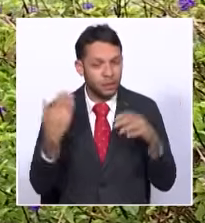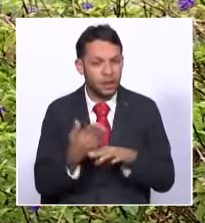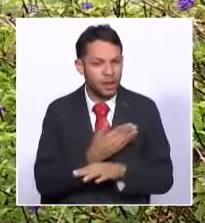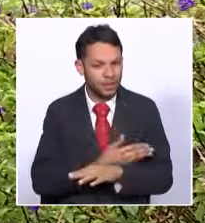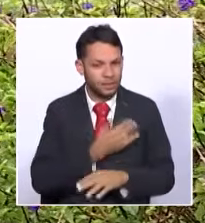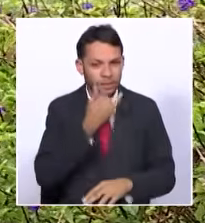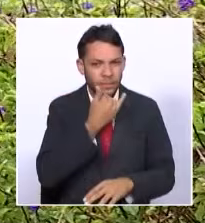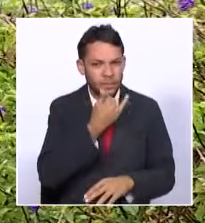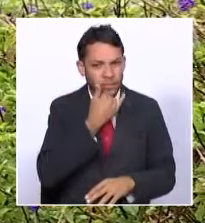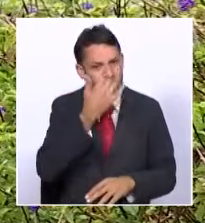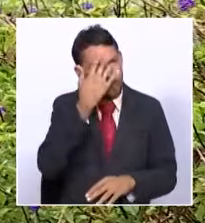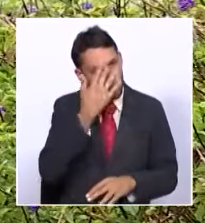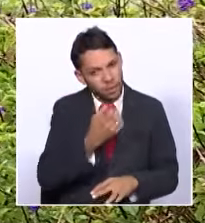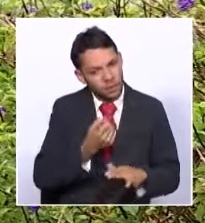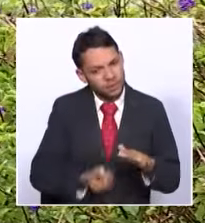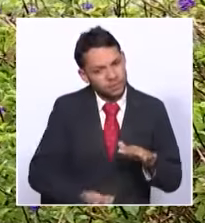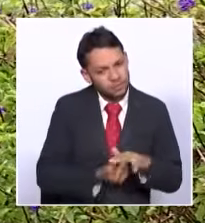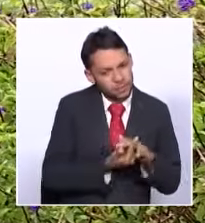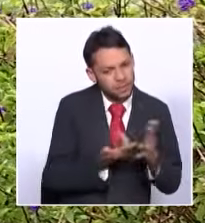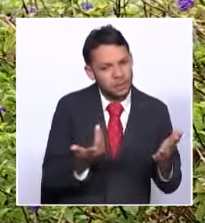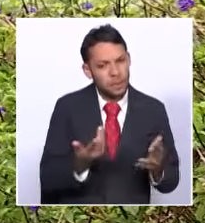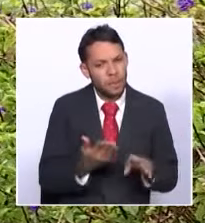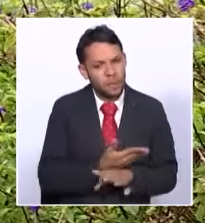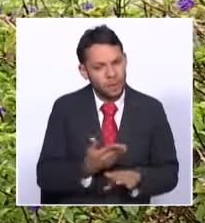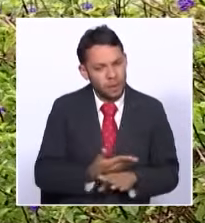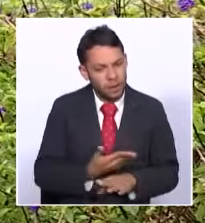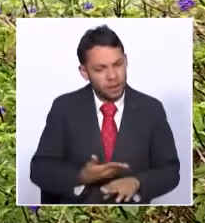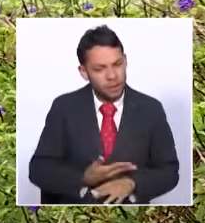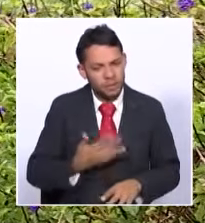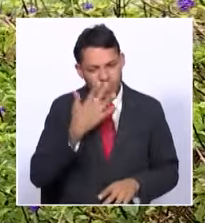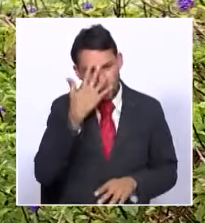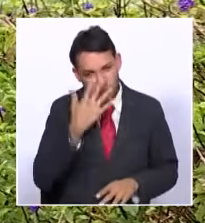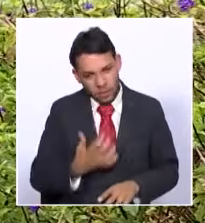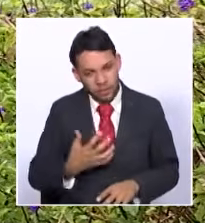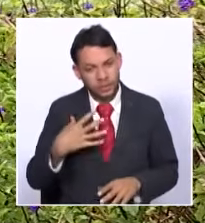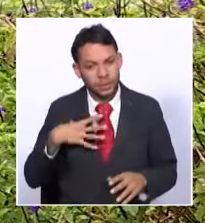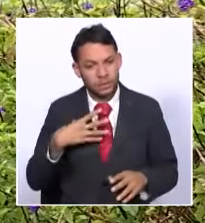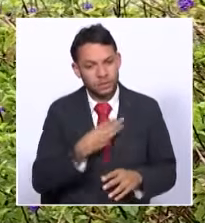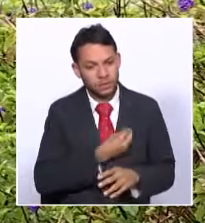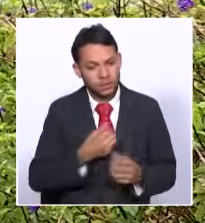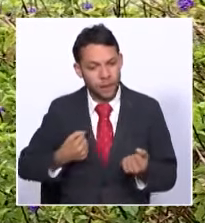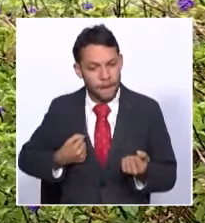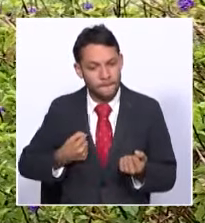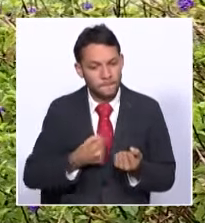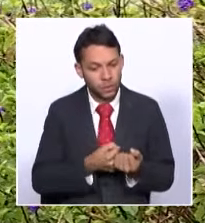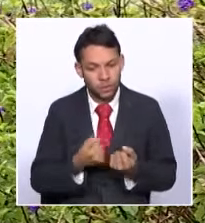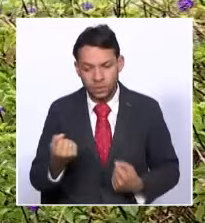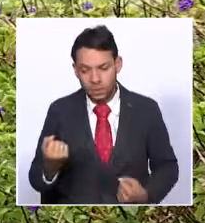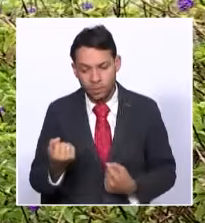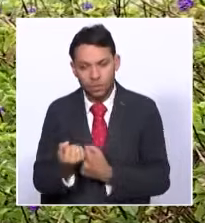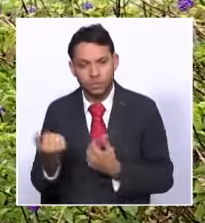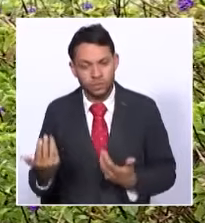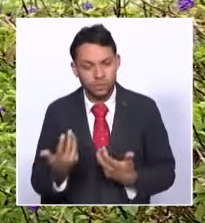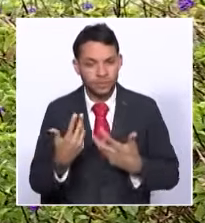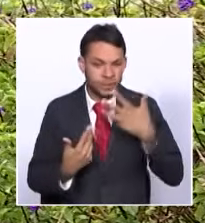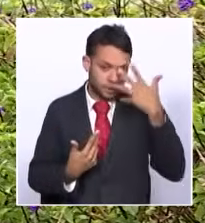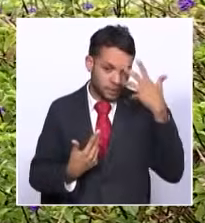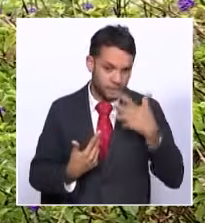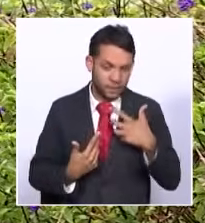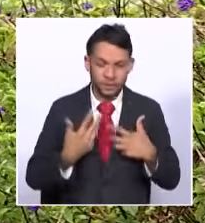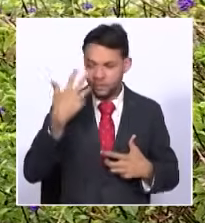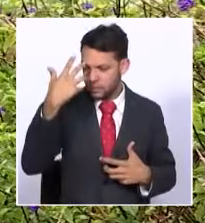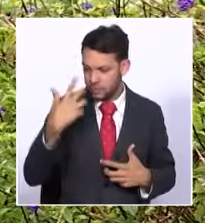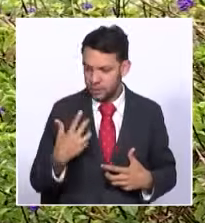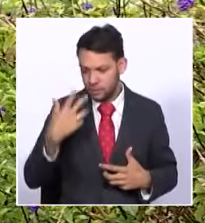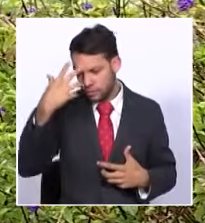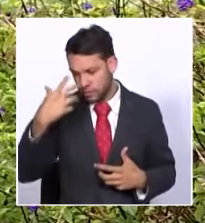diagnóstico, sin una ecografía, sin unos apoyos diagnósticos realmente como